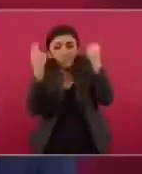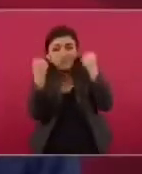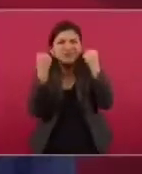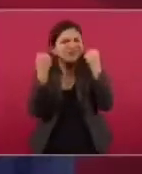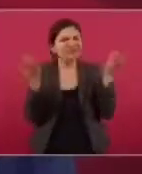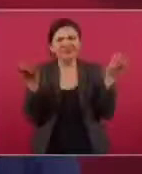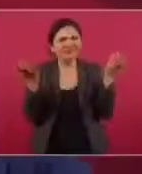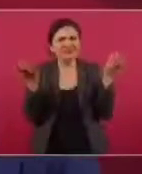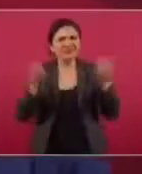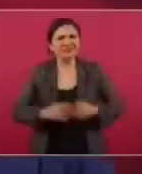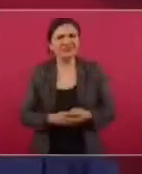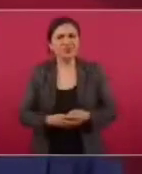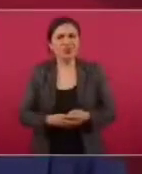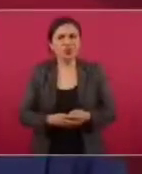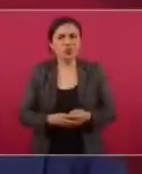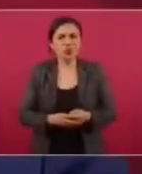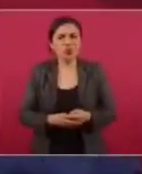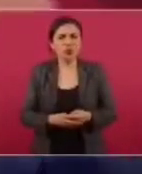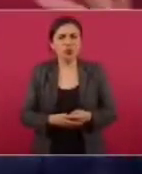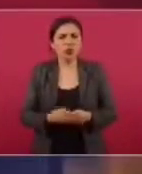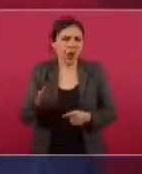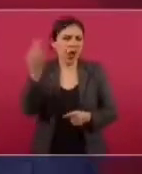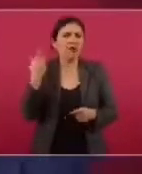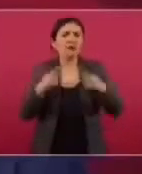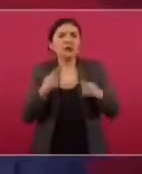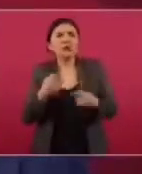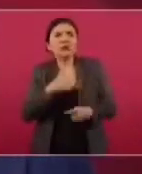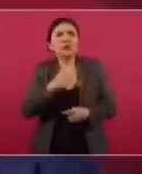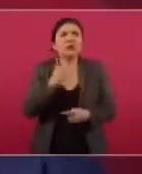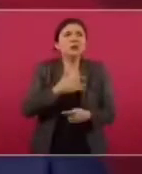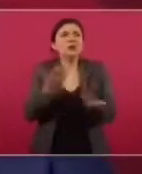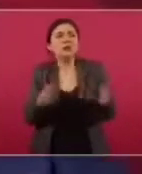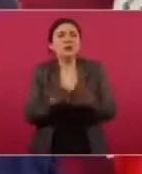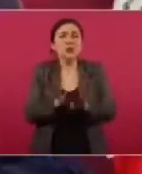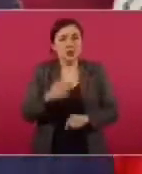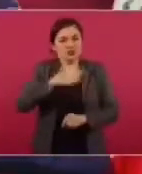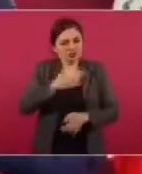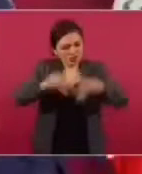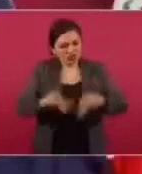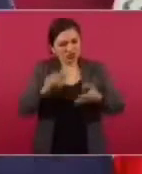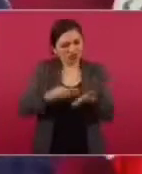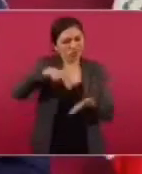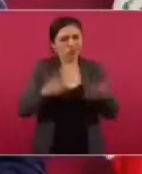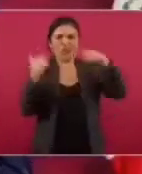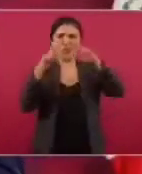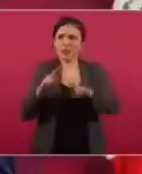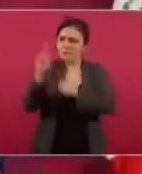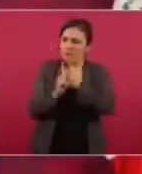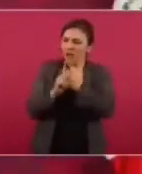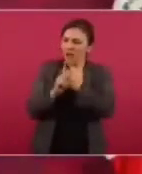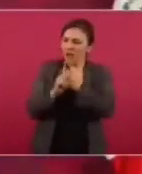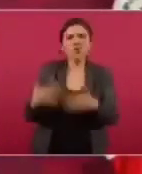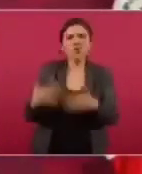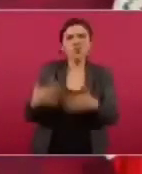puede consultar en YouTube porque ya la dio en otro lado. No, están tan de risa. Pero bueno, amigas y amigos,